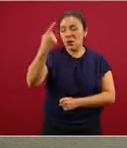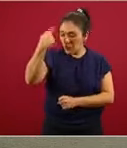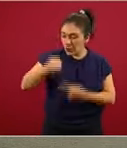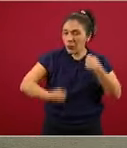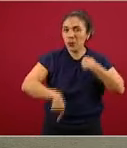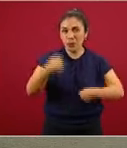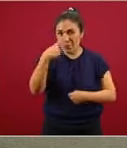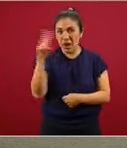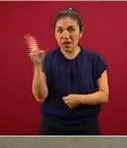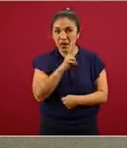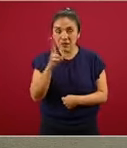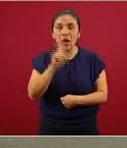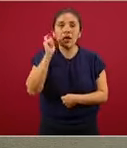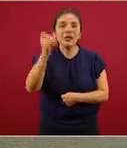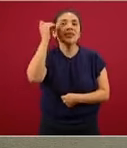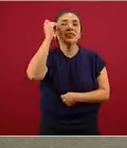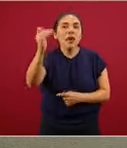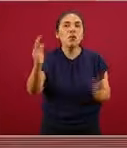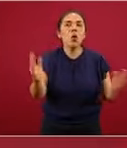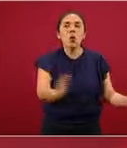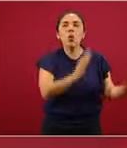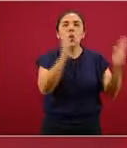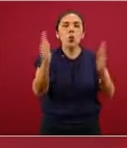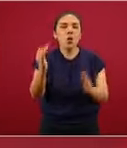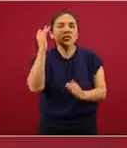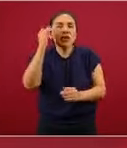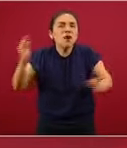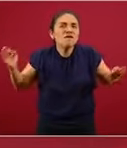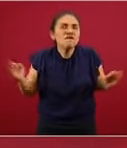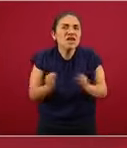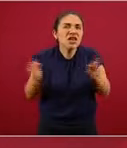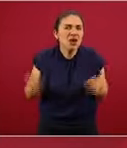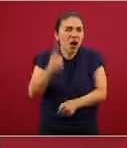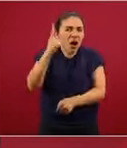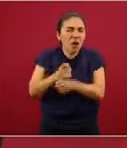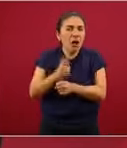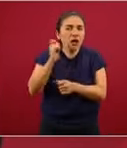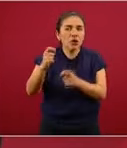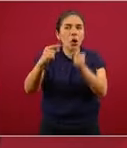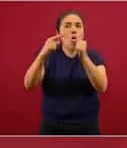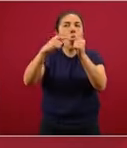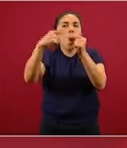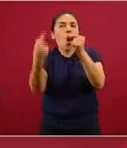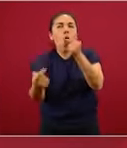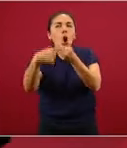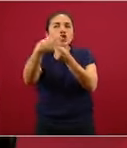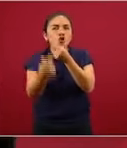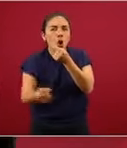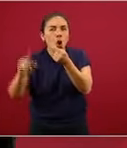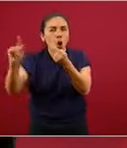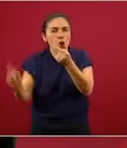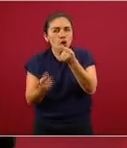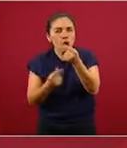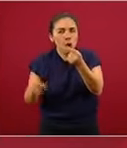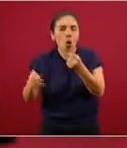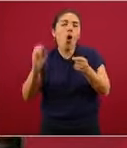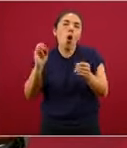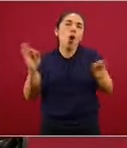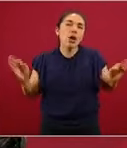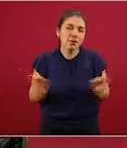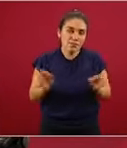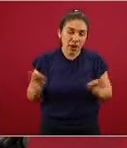respiratorio son estacionales. Temporada fría, otoño, invierno. Y en